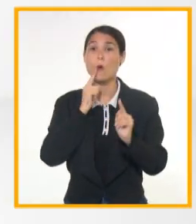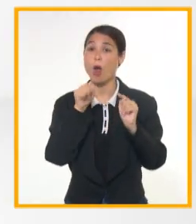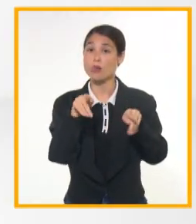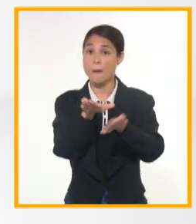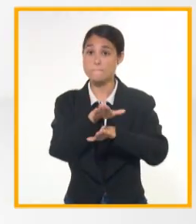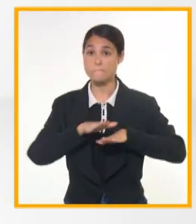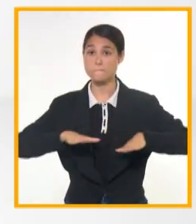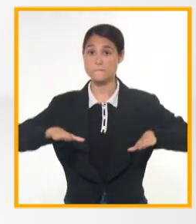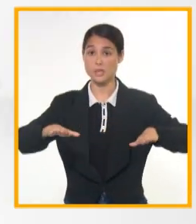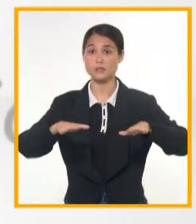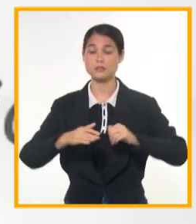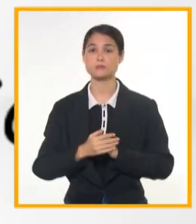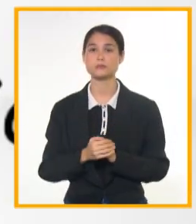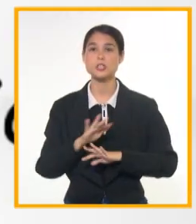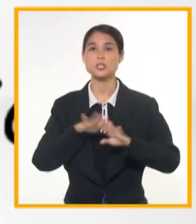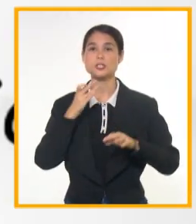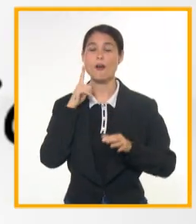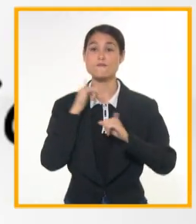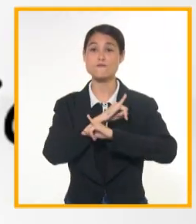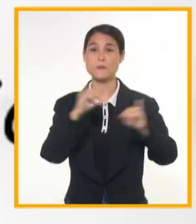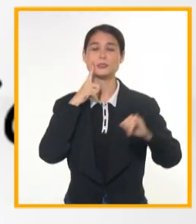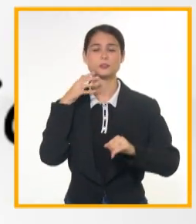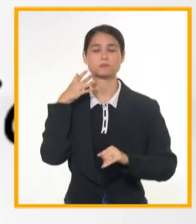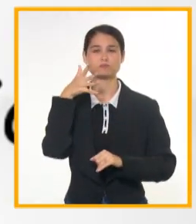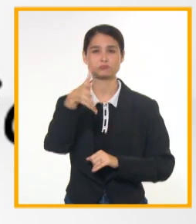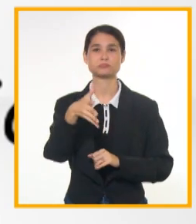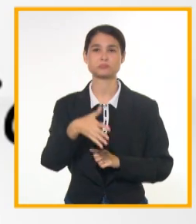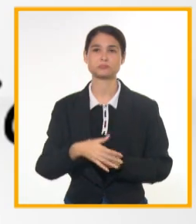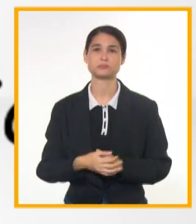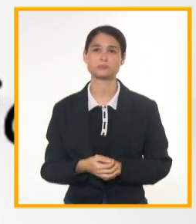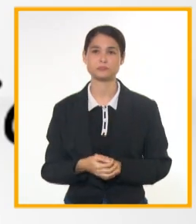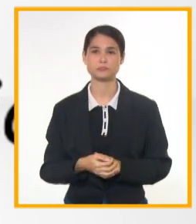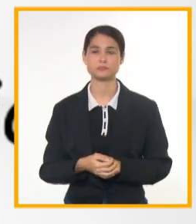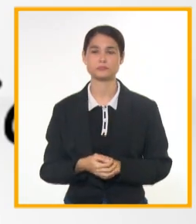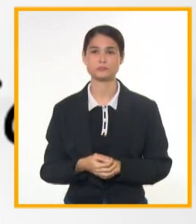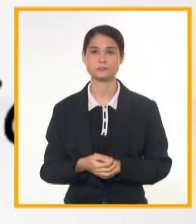Mesa Redonda, más allá de la noticia.